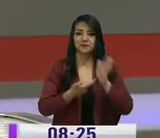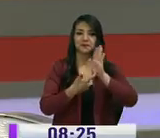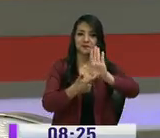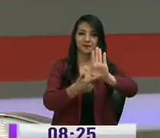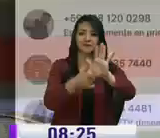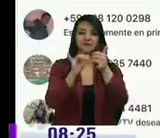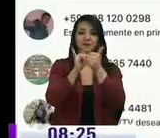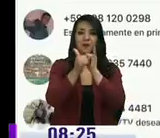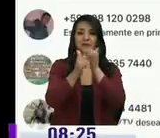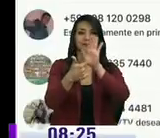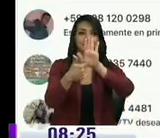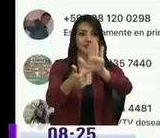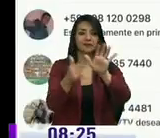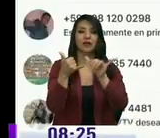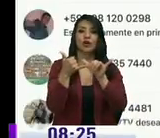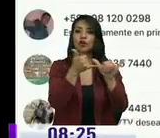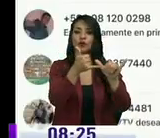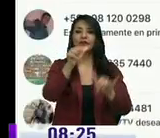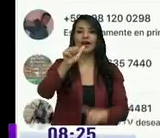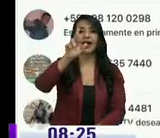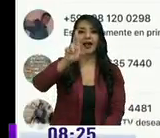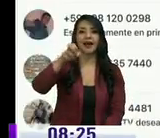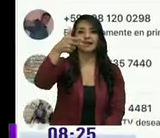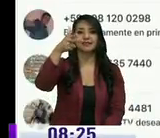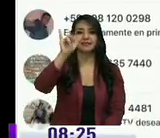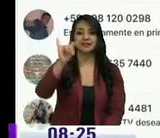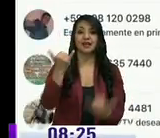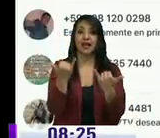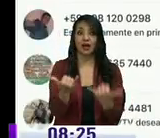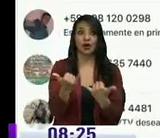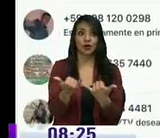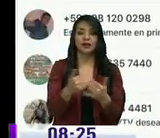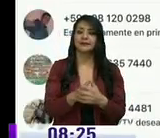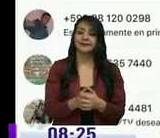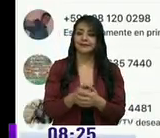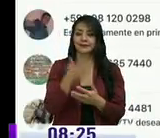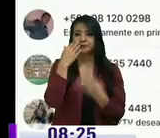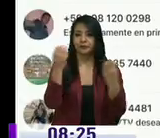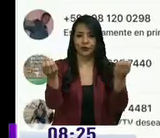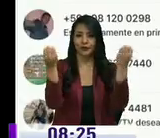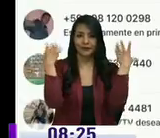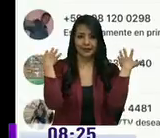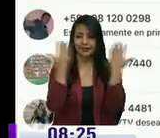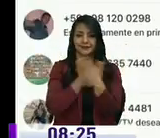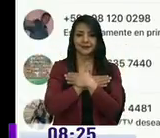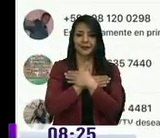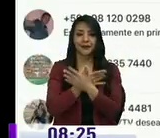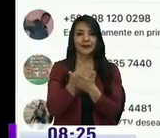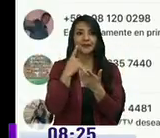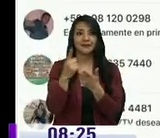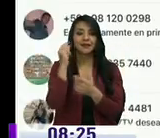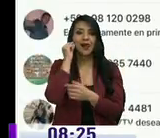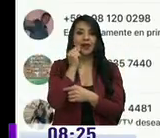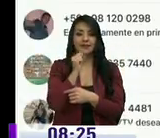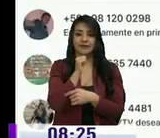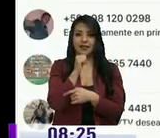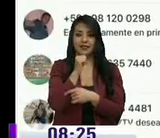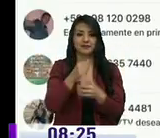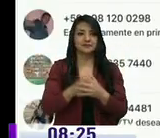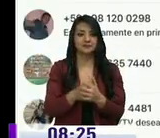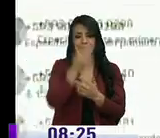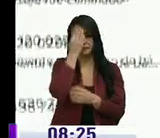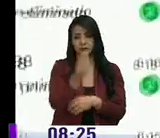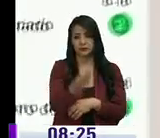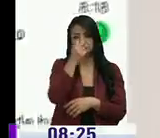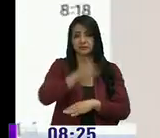Vaya muchachos, el club de Archie que está trabajando ahí, hoy día se lo iban a poner el club de Archie y los apuntadores. Una triste realidad de las autoridades que